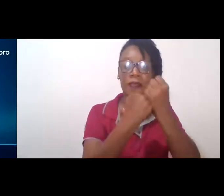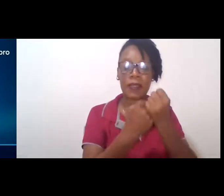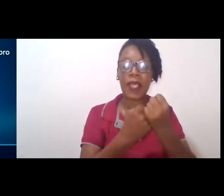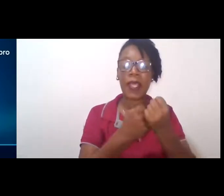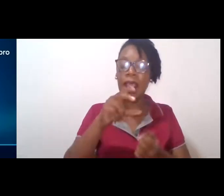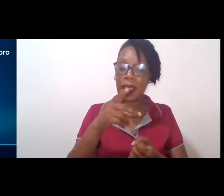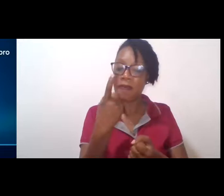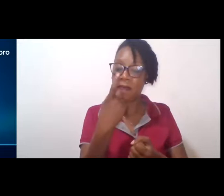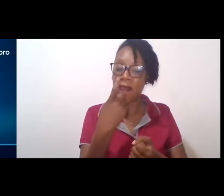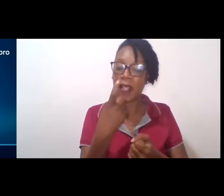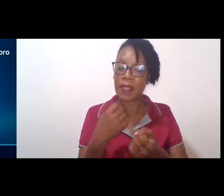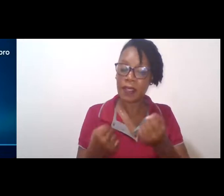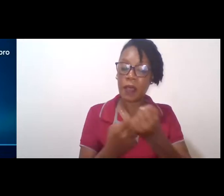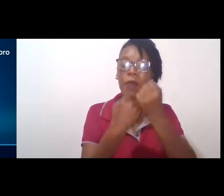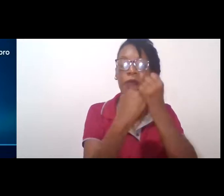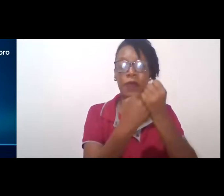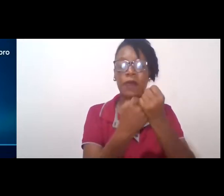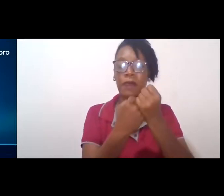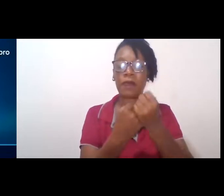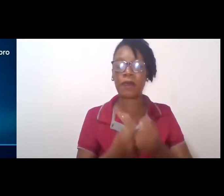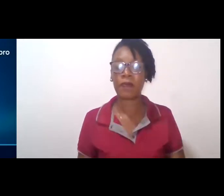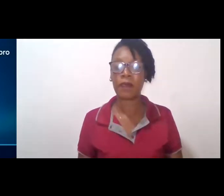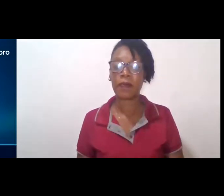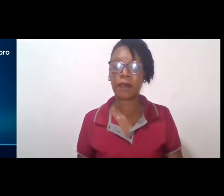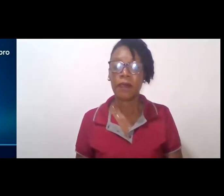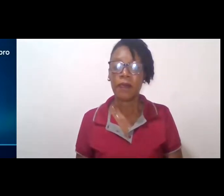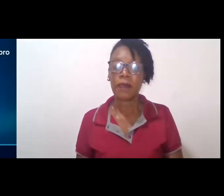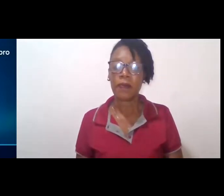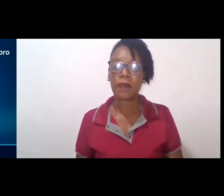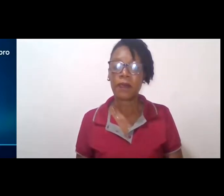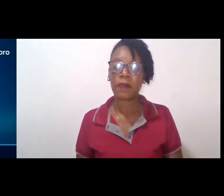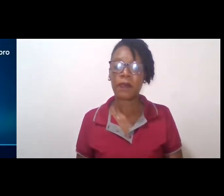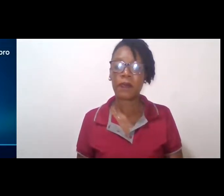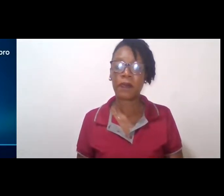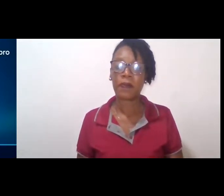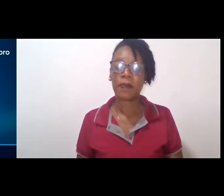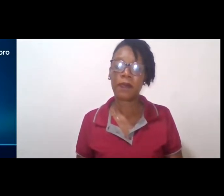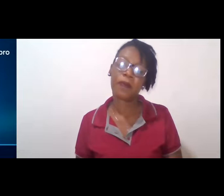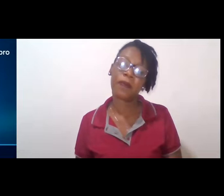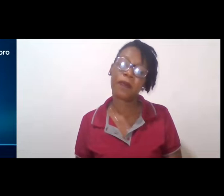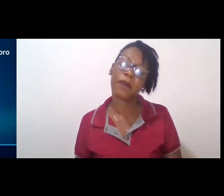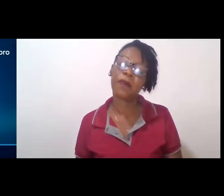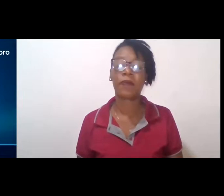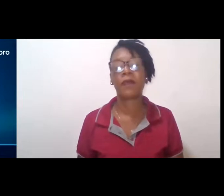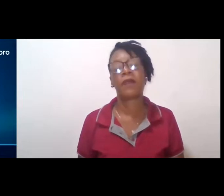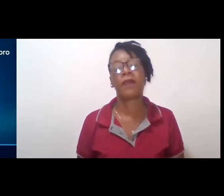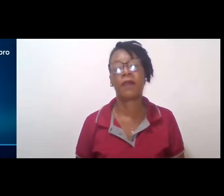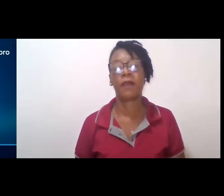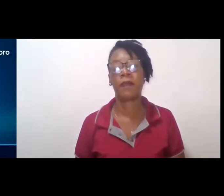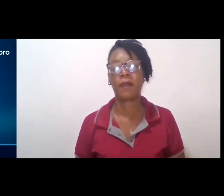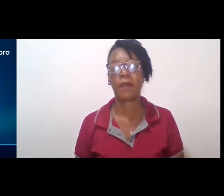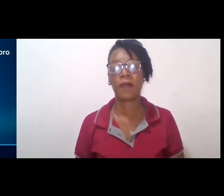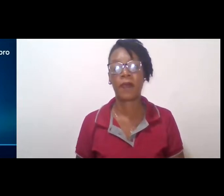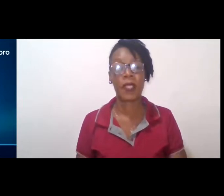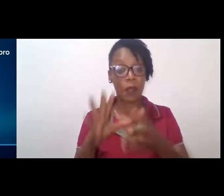Esas herramientas. Entonces, han insistido mucho en esa parte de la detonación. Continuando con los